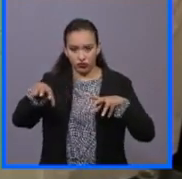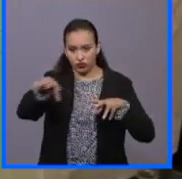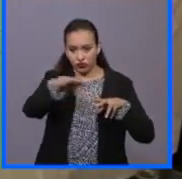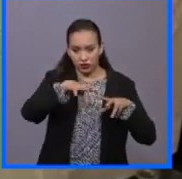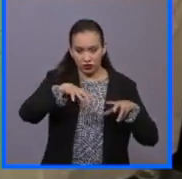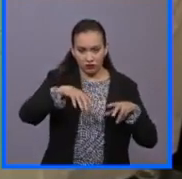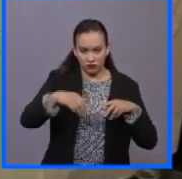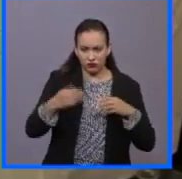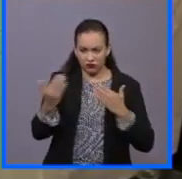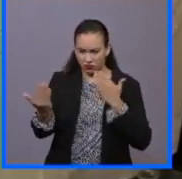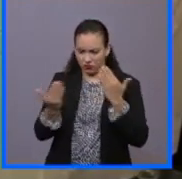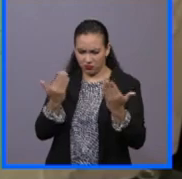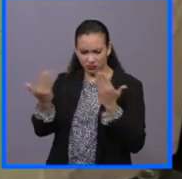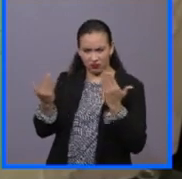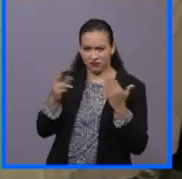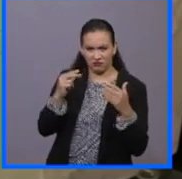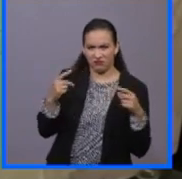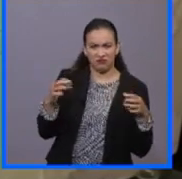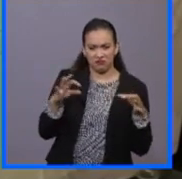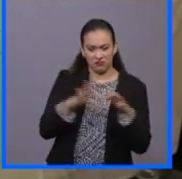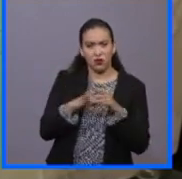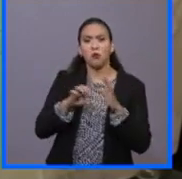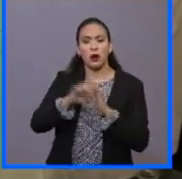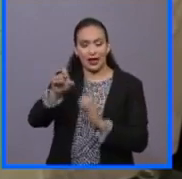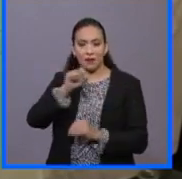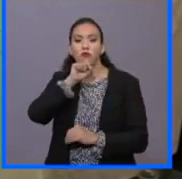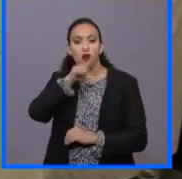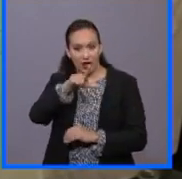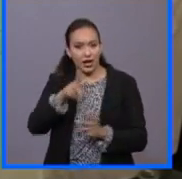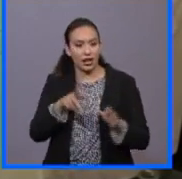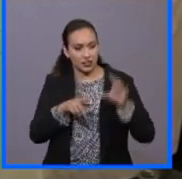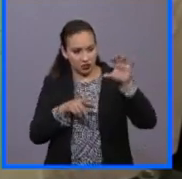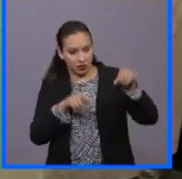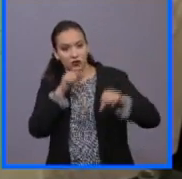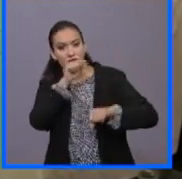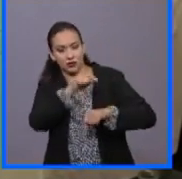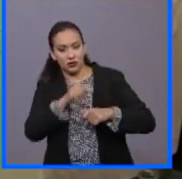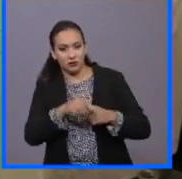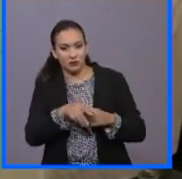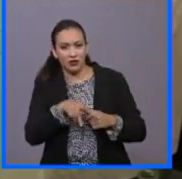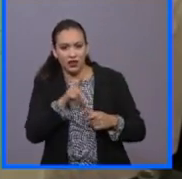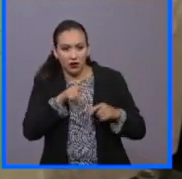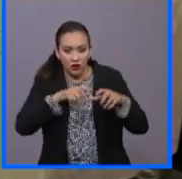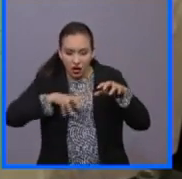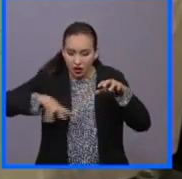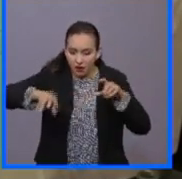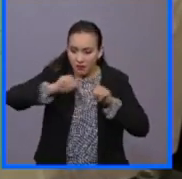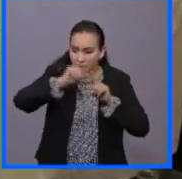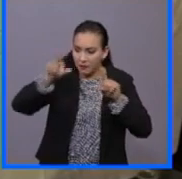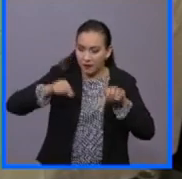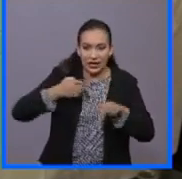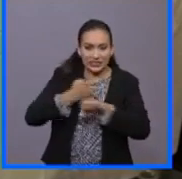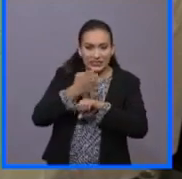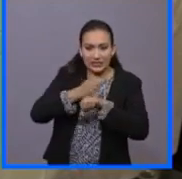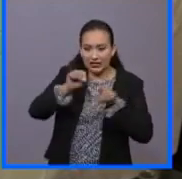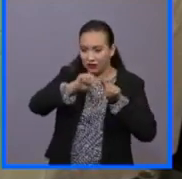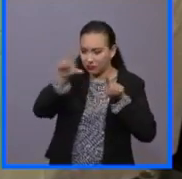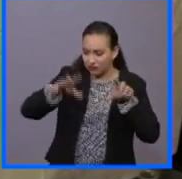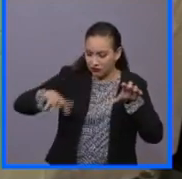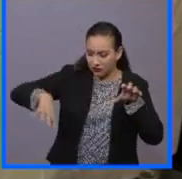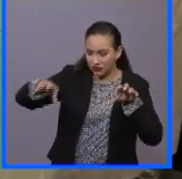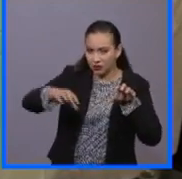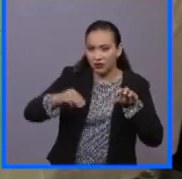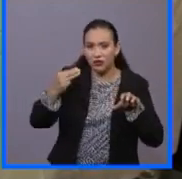no coinciden, salvo la excepción de Jalisco, en la inmensa mayoría sería necesario